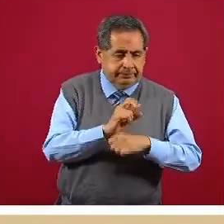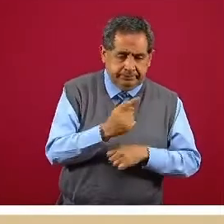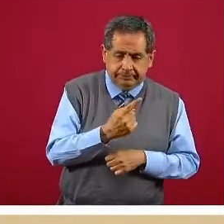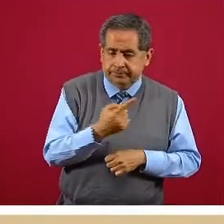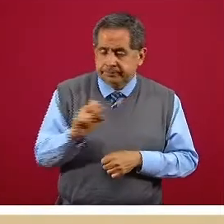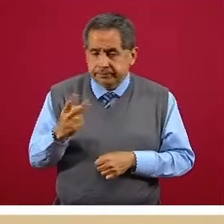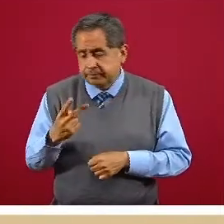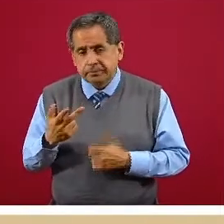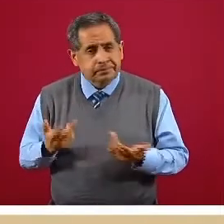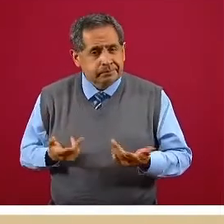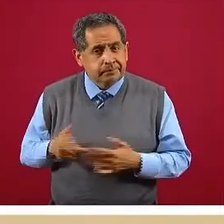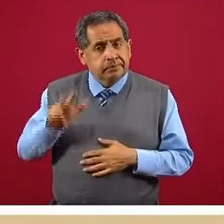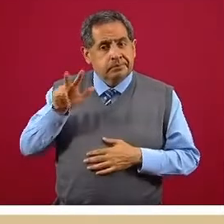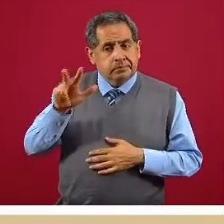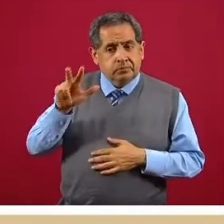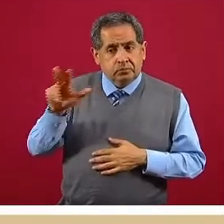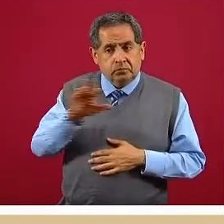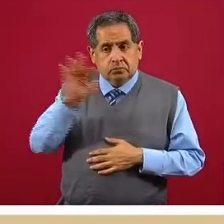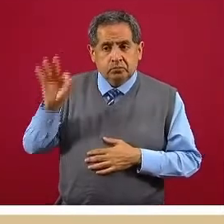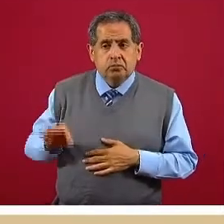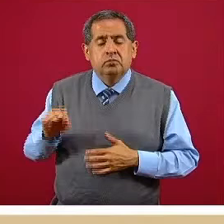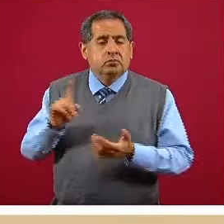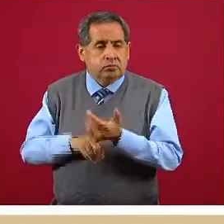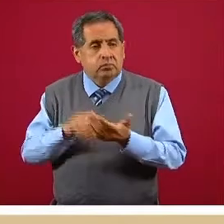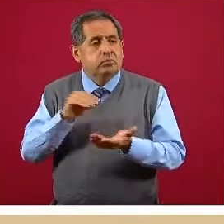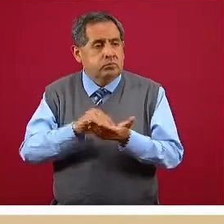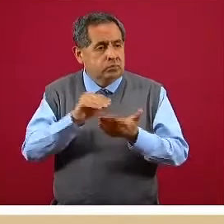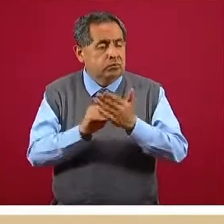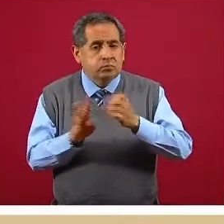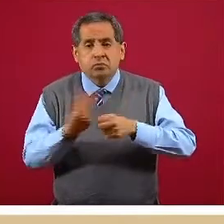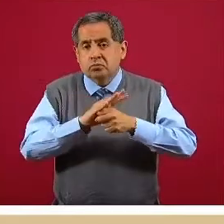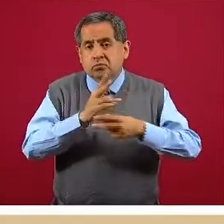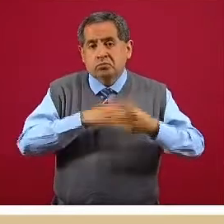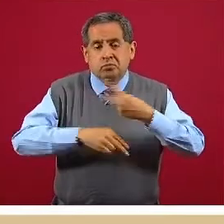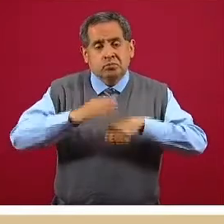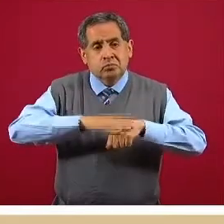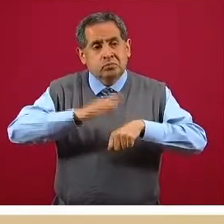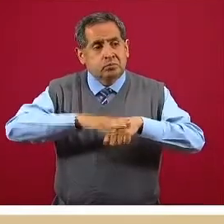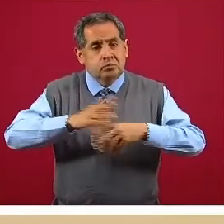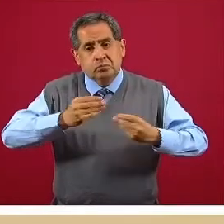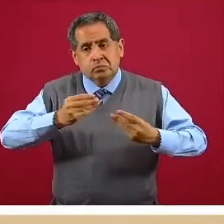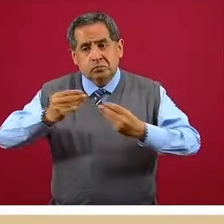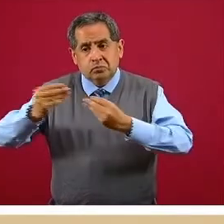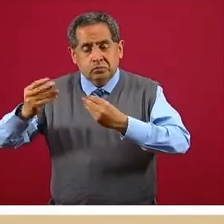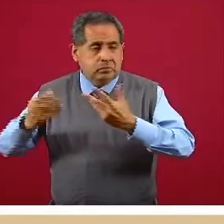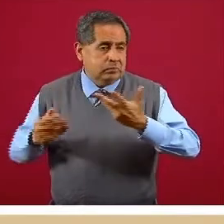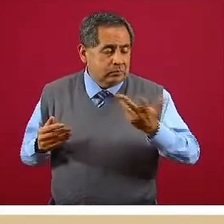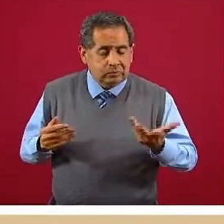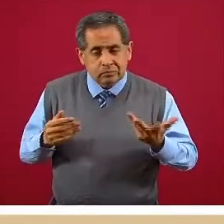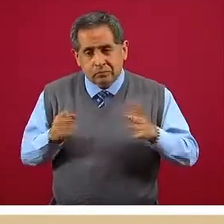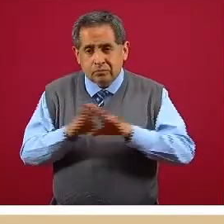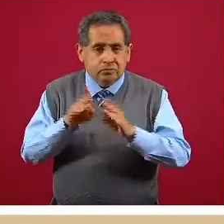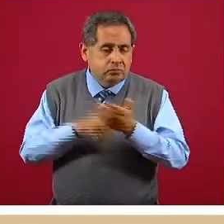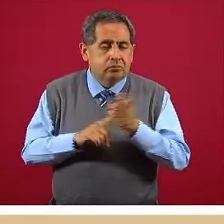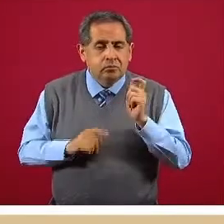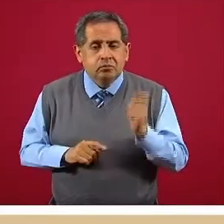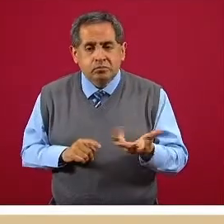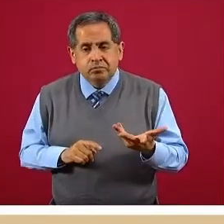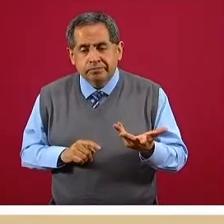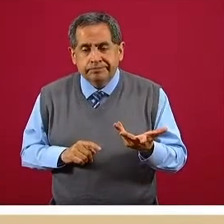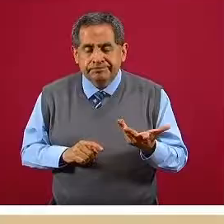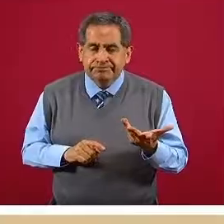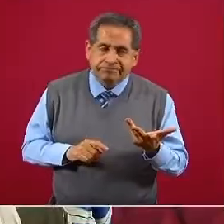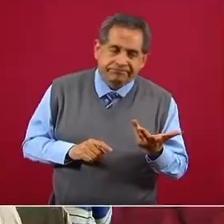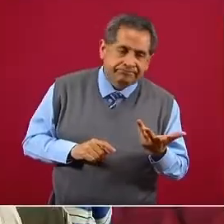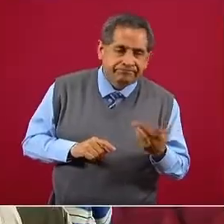32. 18% es la epidemia activa, también es un nivel que duplica y tiene un poco más de